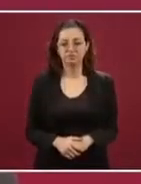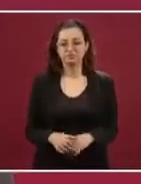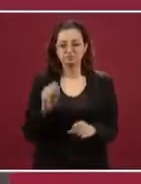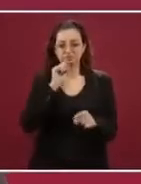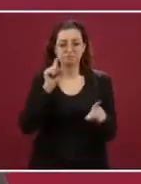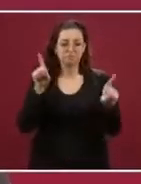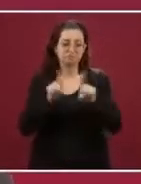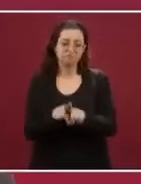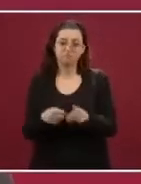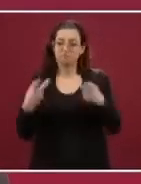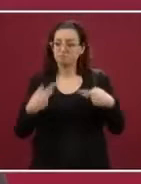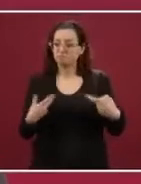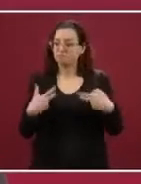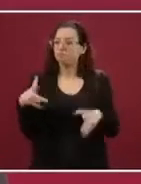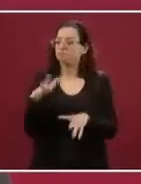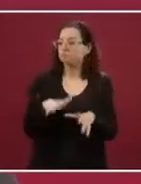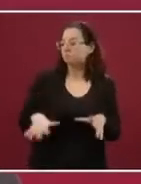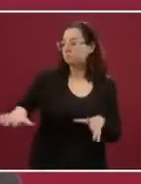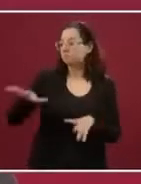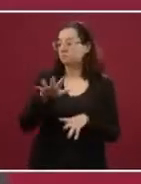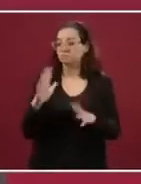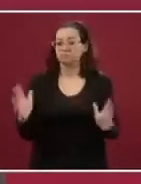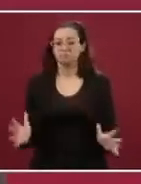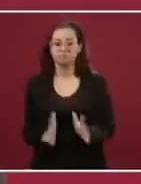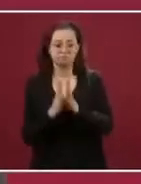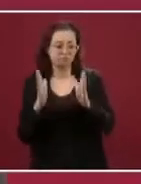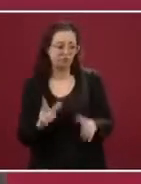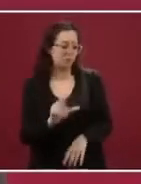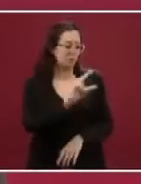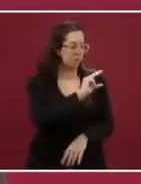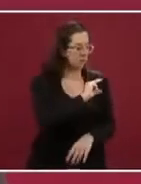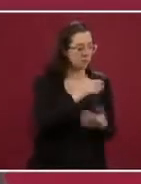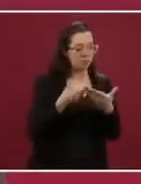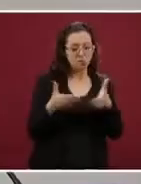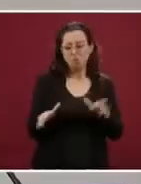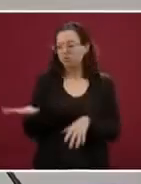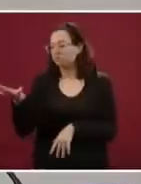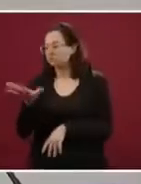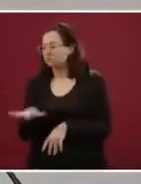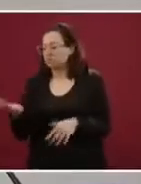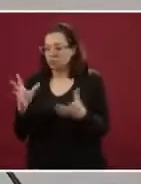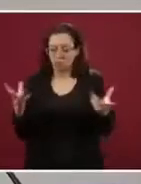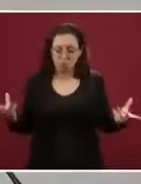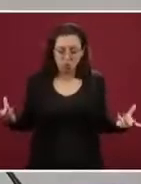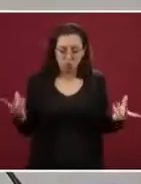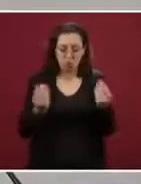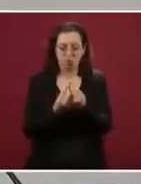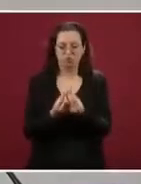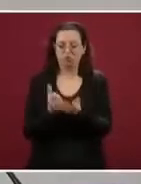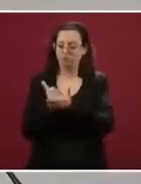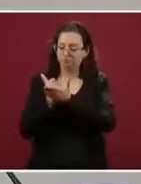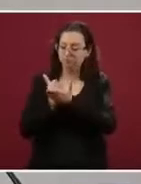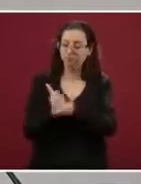del sector social. Son los tres motores de la economía. Armonizar.